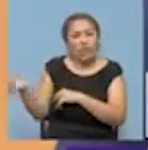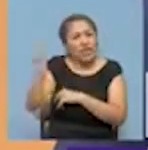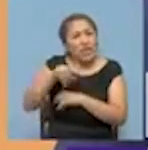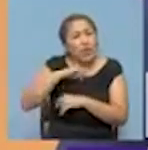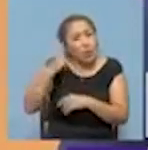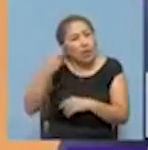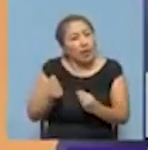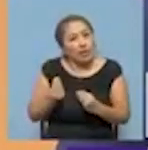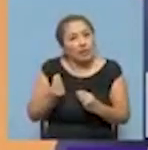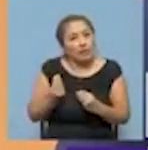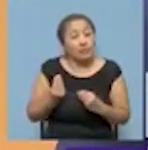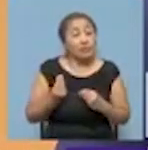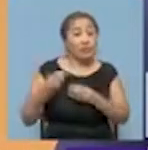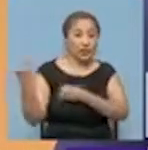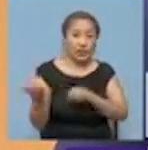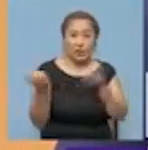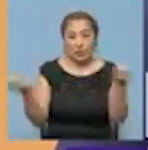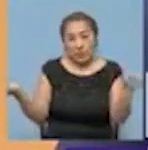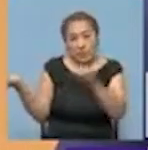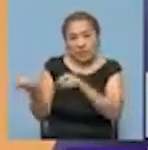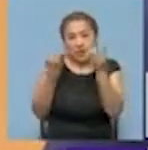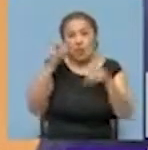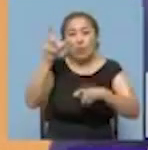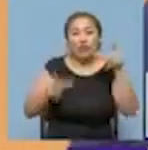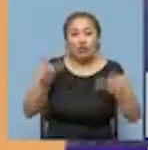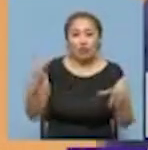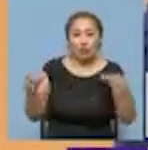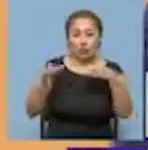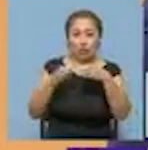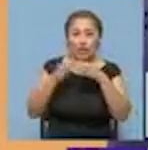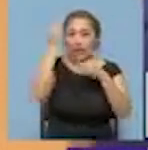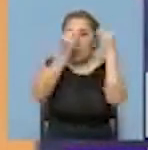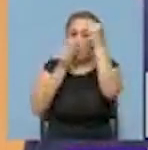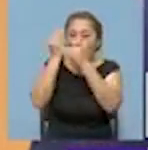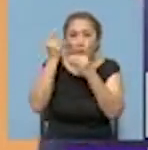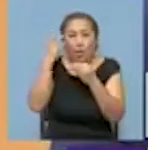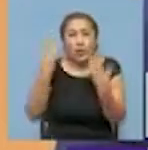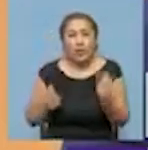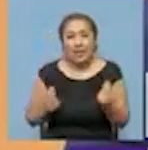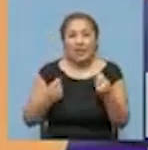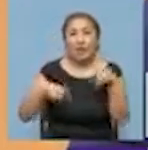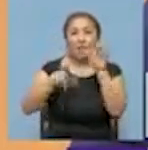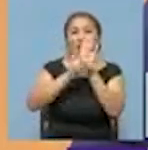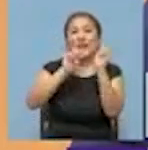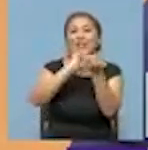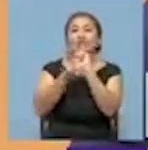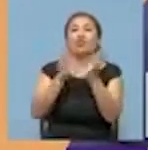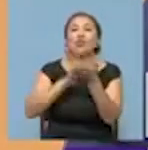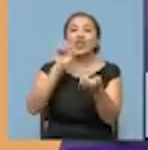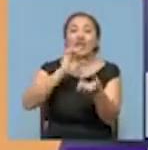bueno en principio me ha invitado un grupo de gente que está preocupadísimo por la reforma de la educación sexual